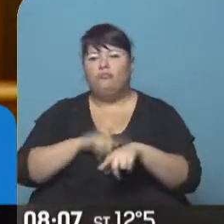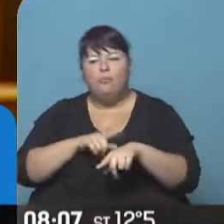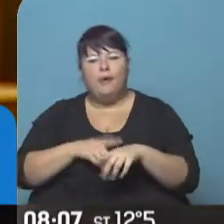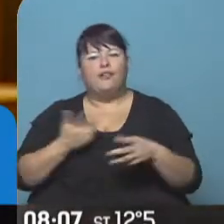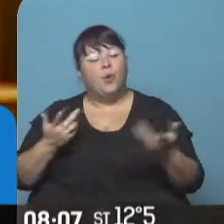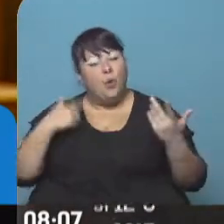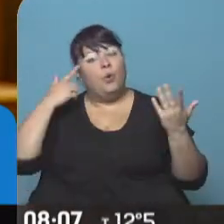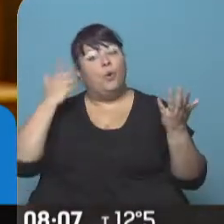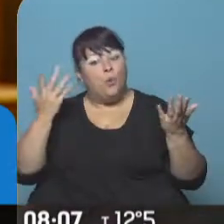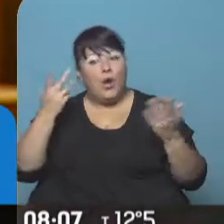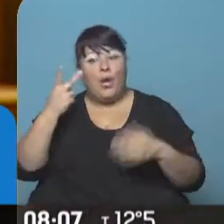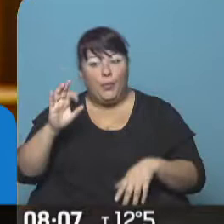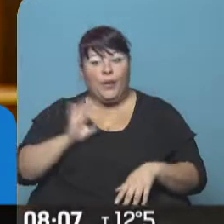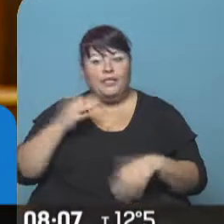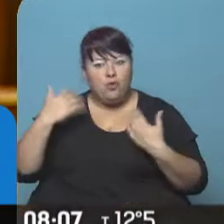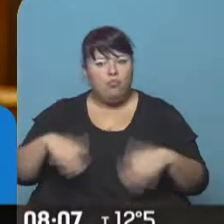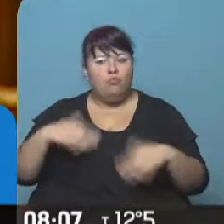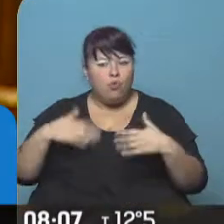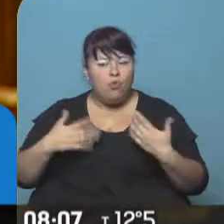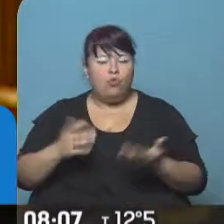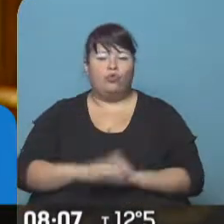de, bueno, de 20 años que es un montón,